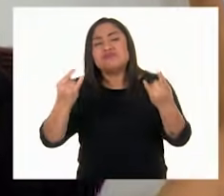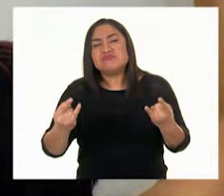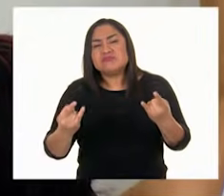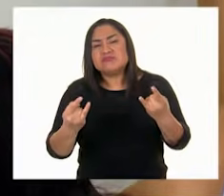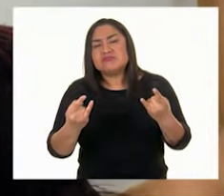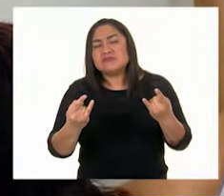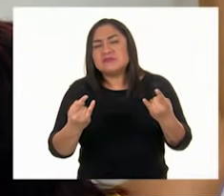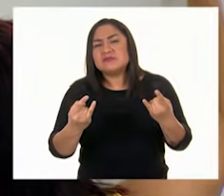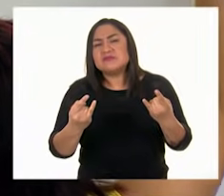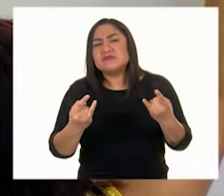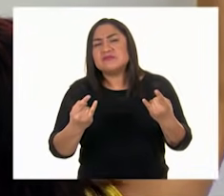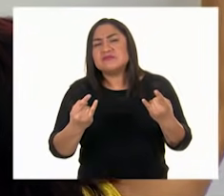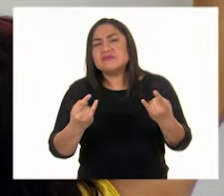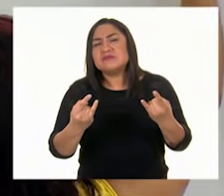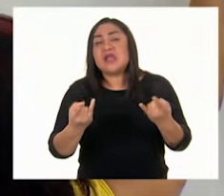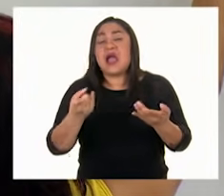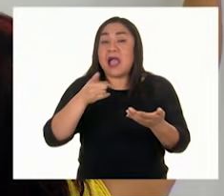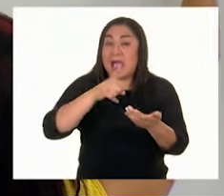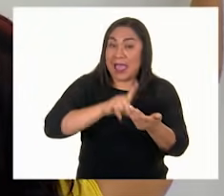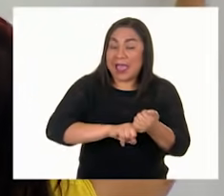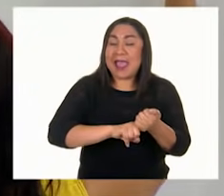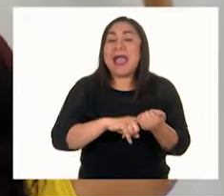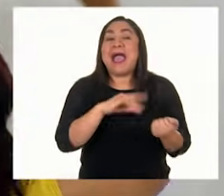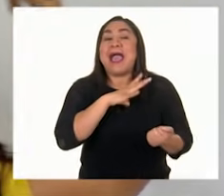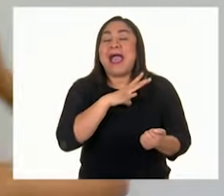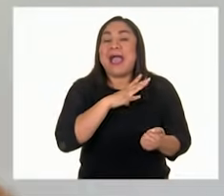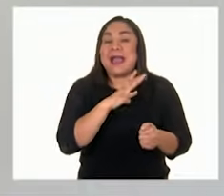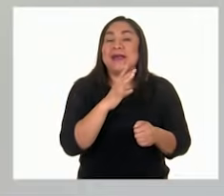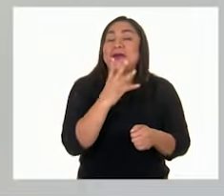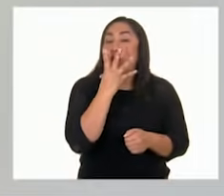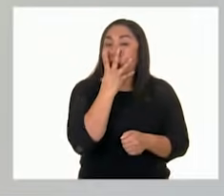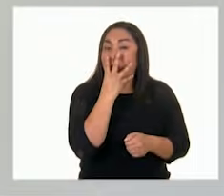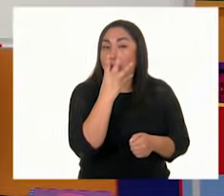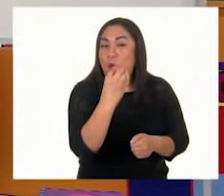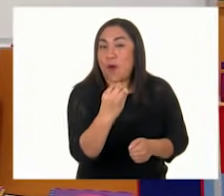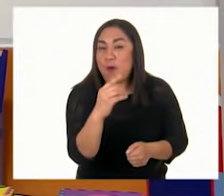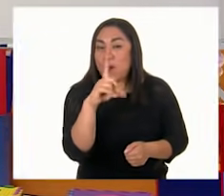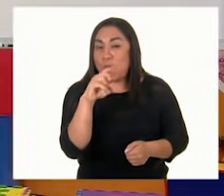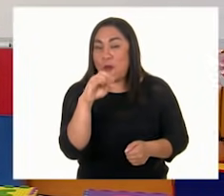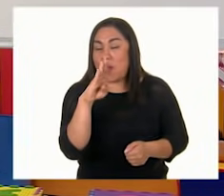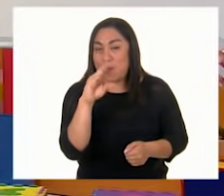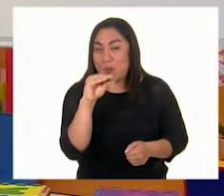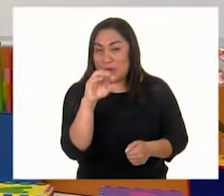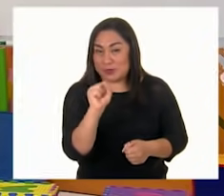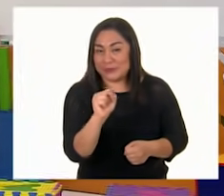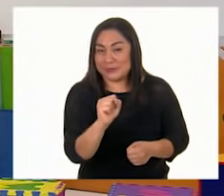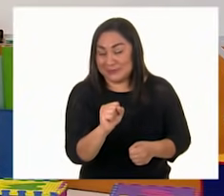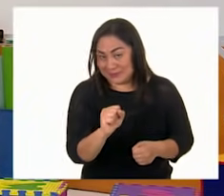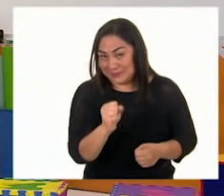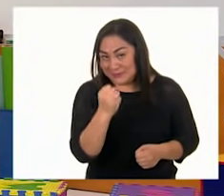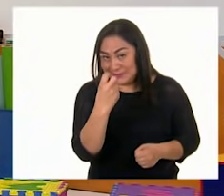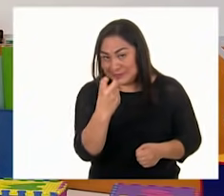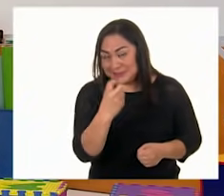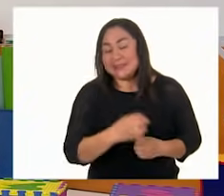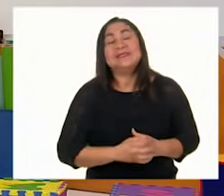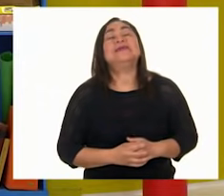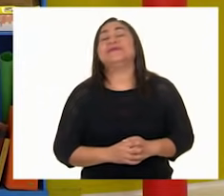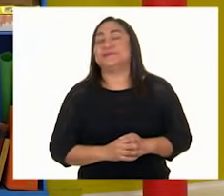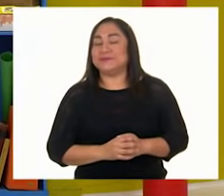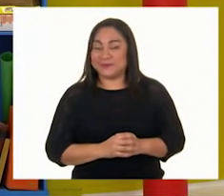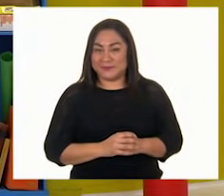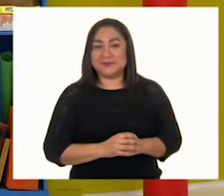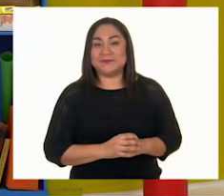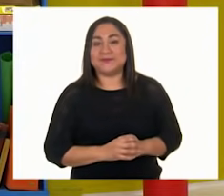¿Con qué? Ah, muy bien. Con lobos. Cuentos con lobos. Uy, cuentos ahora,